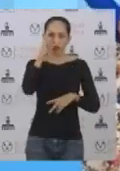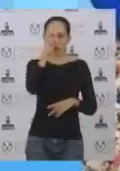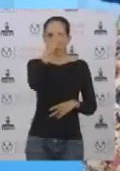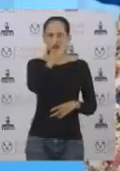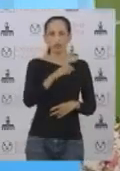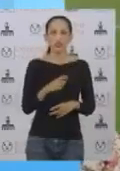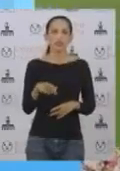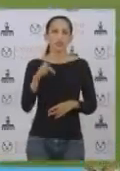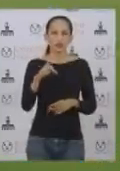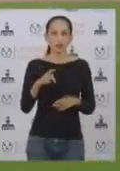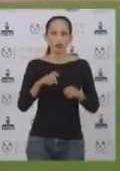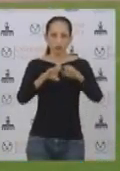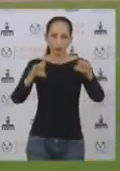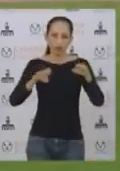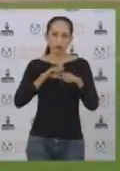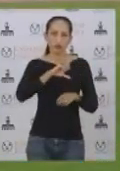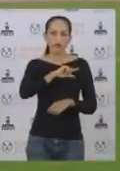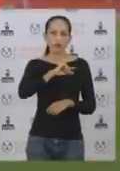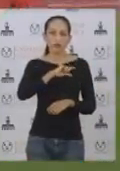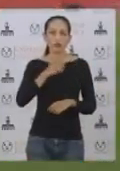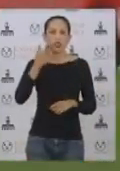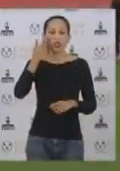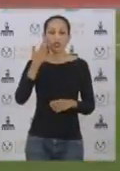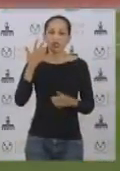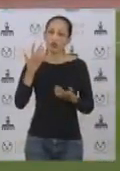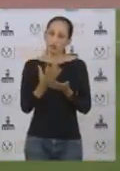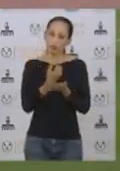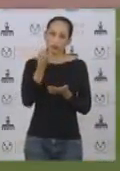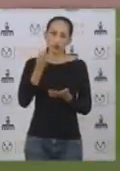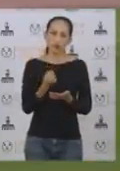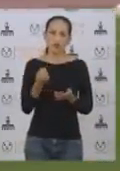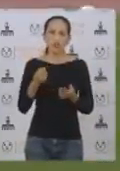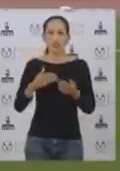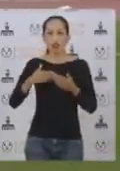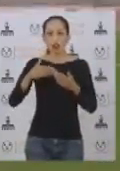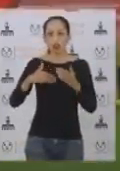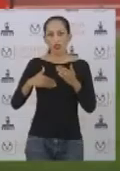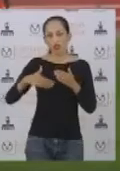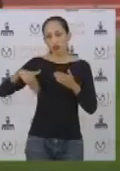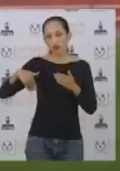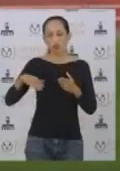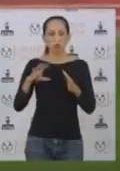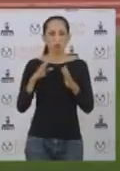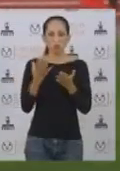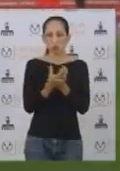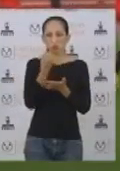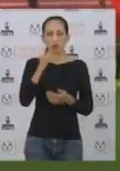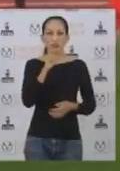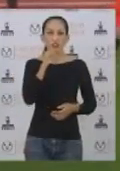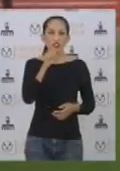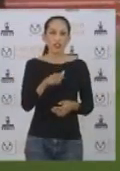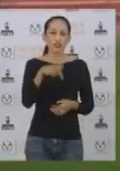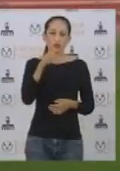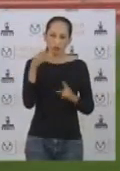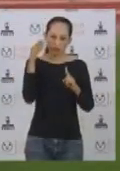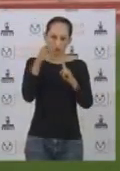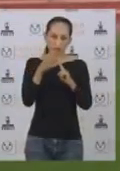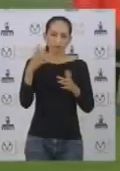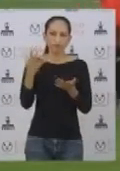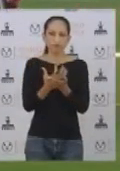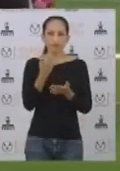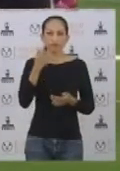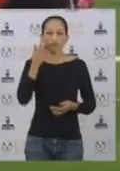equipos y para Correcaminos el objetivo es sumar. Ya no han podido tener contundencia en la portería rival y ese es el objetivo para